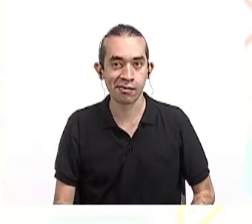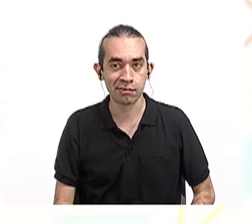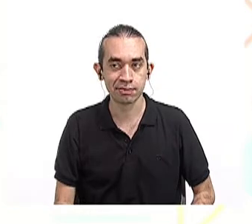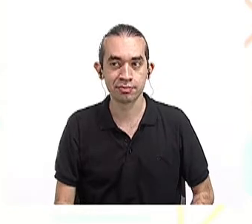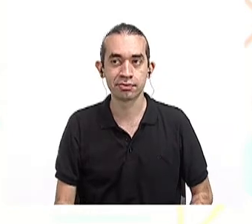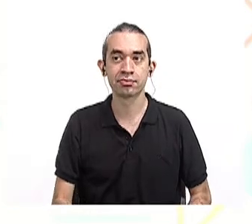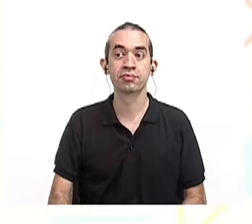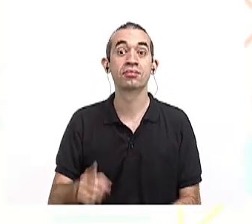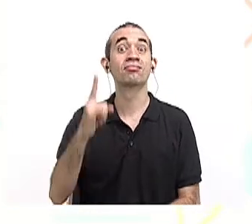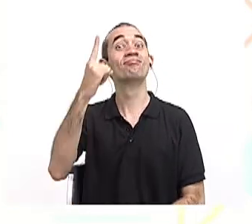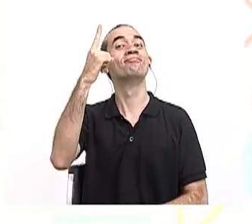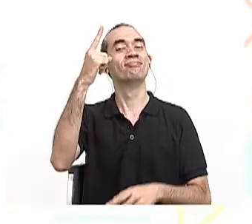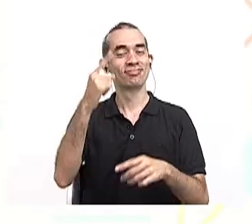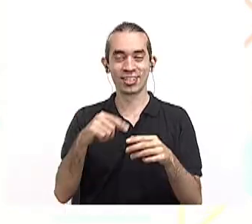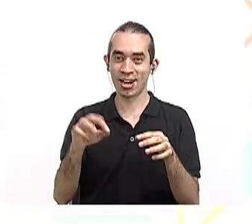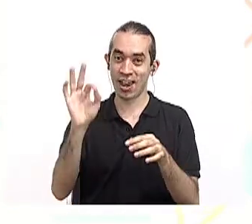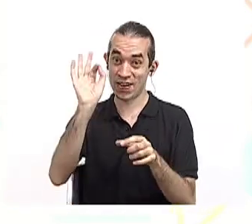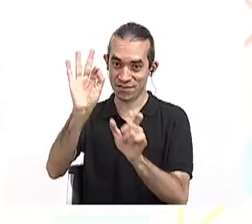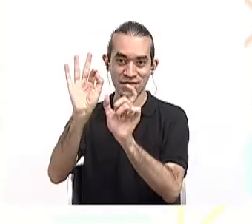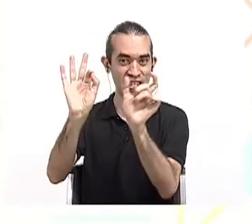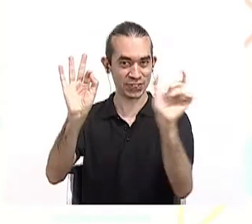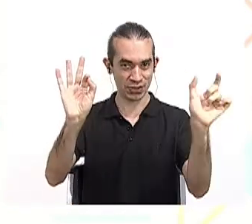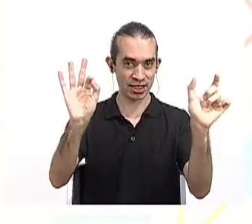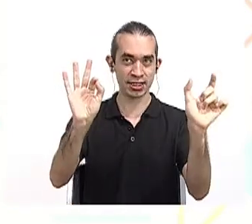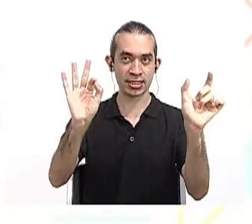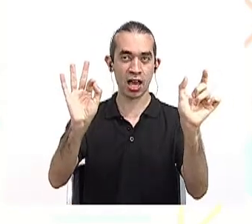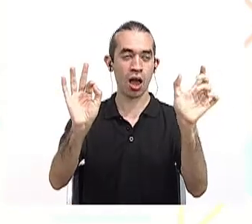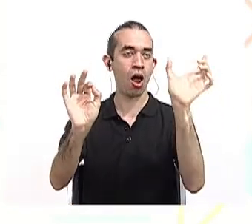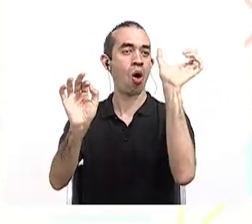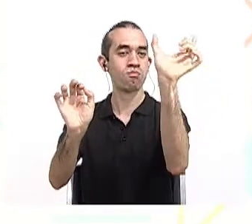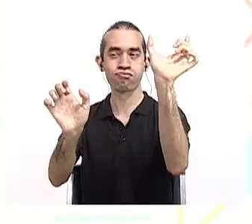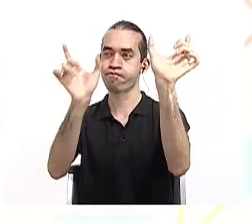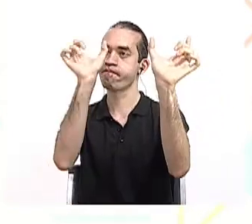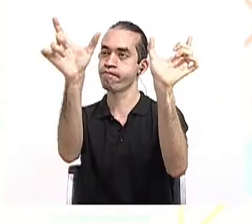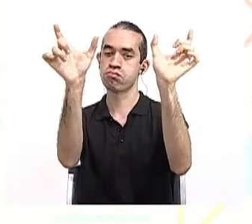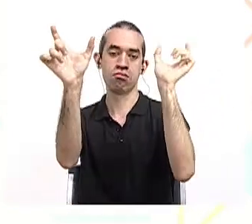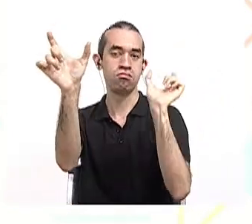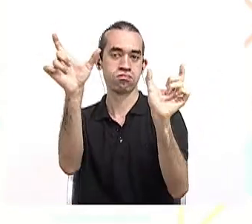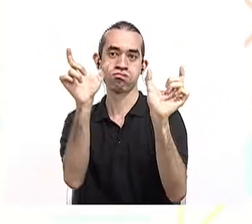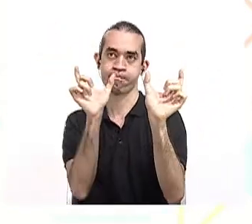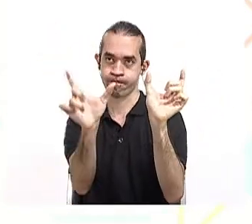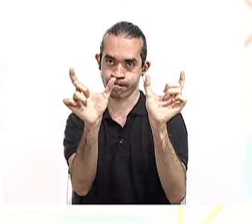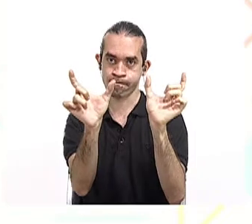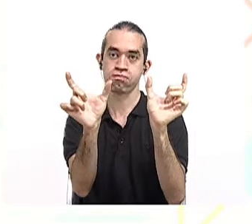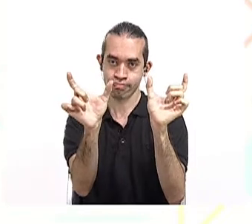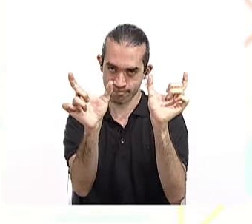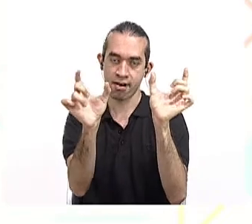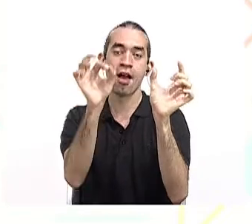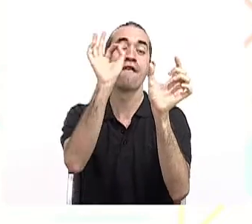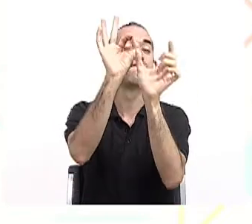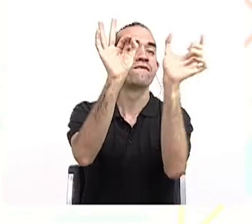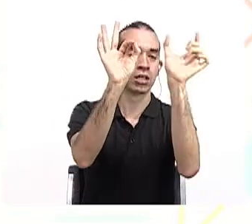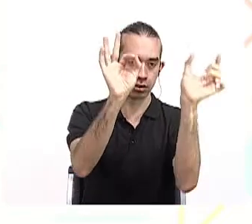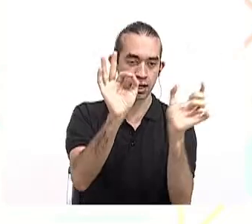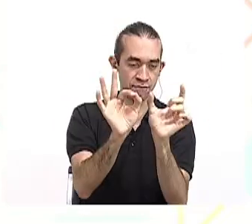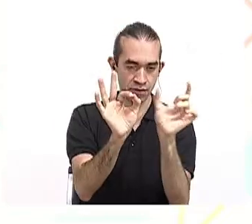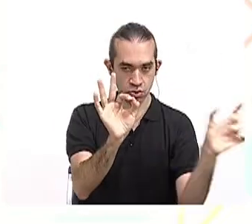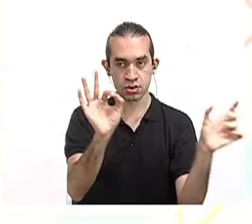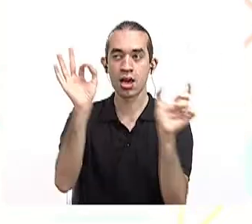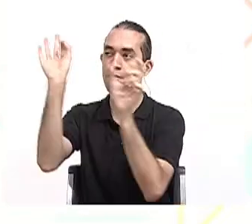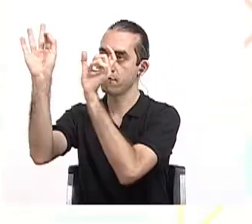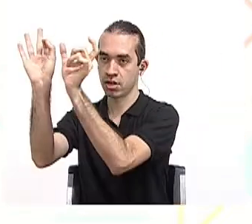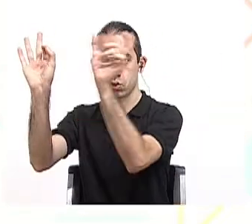Vamos a factorizar cada término de las fracciones.